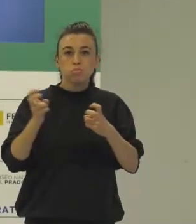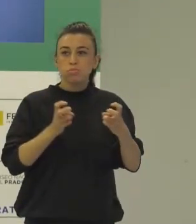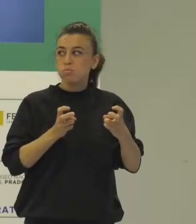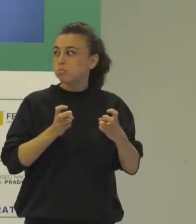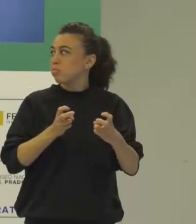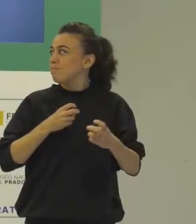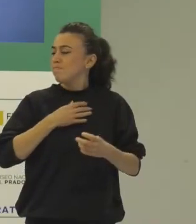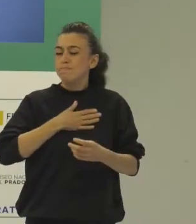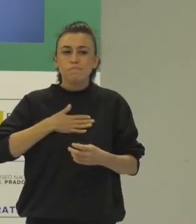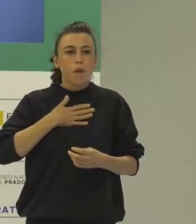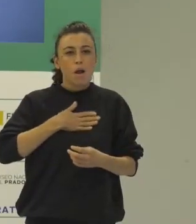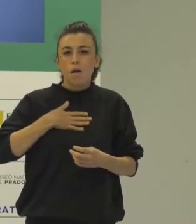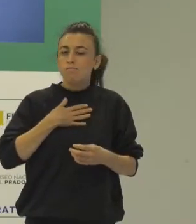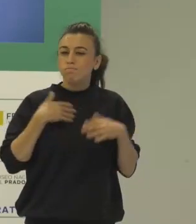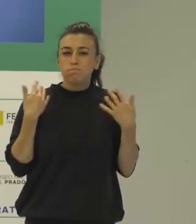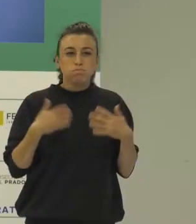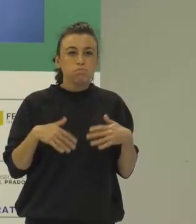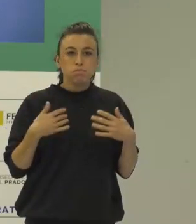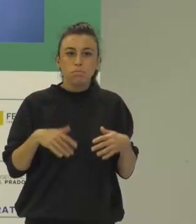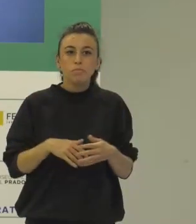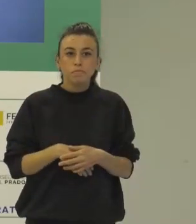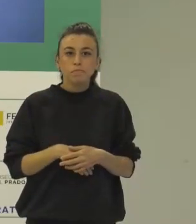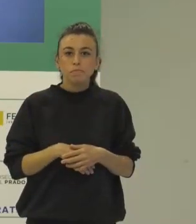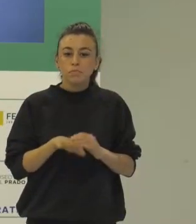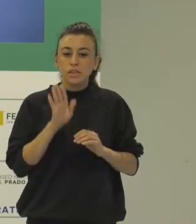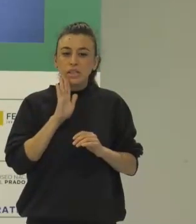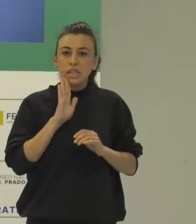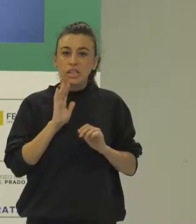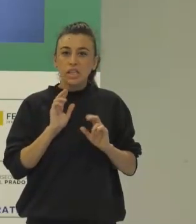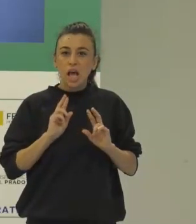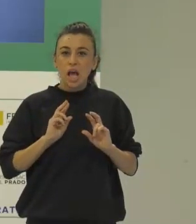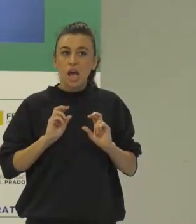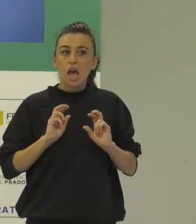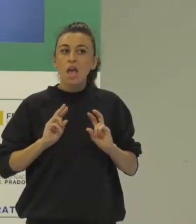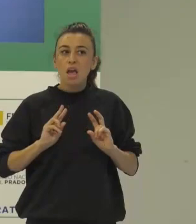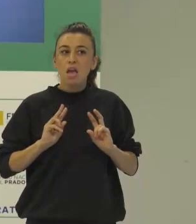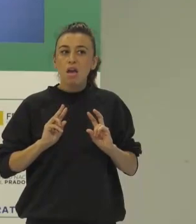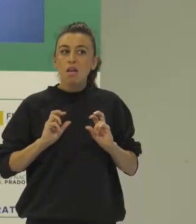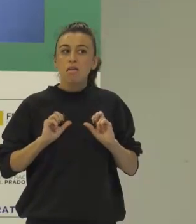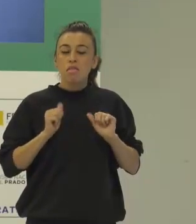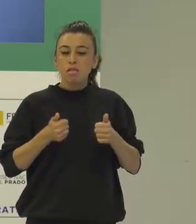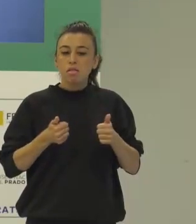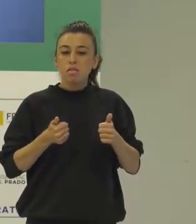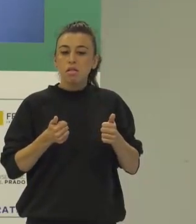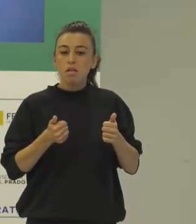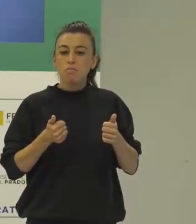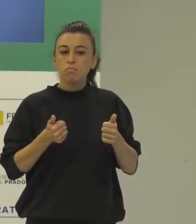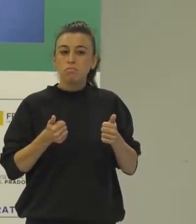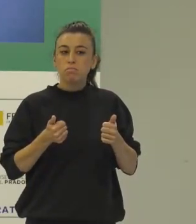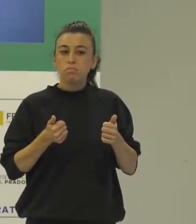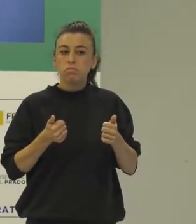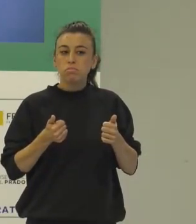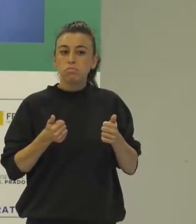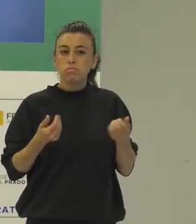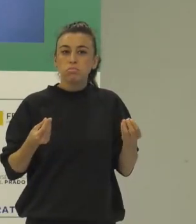Nos agrada muchísimo ser parte de esta iniciativa junto con la Feria del Libro